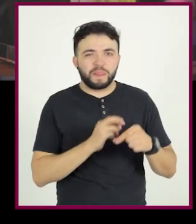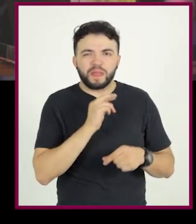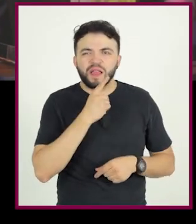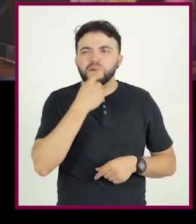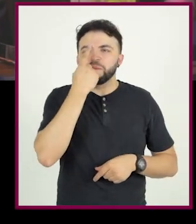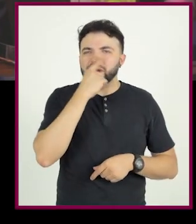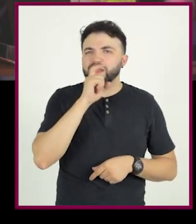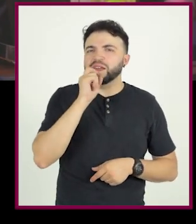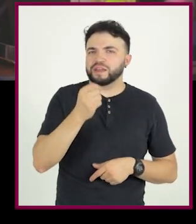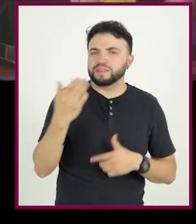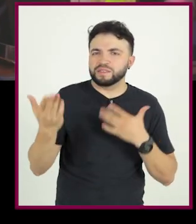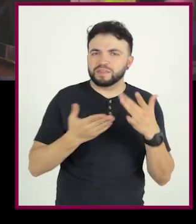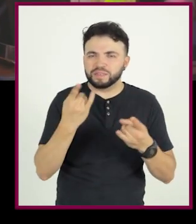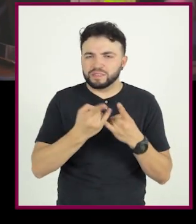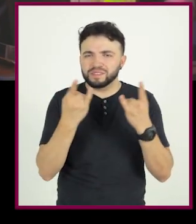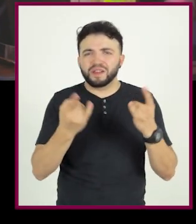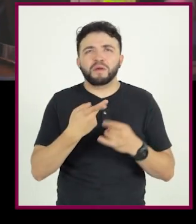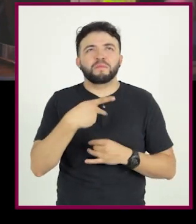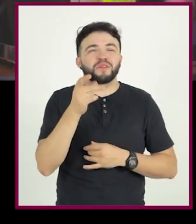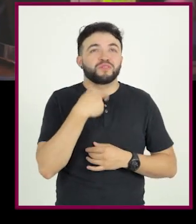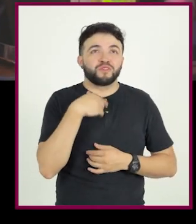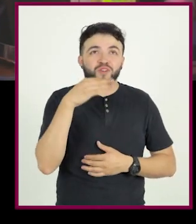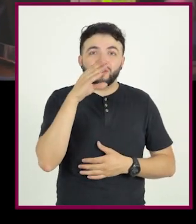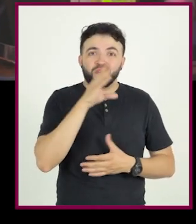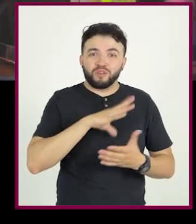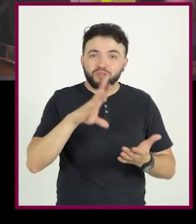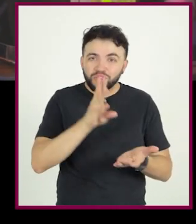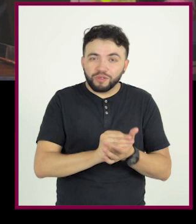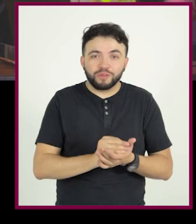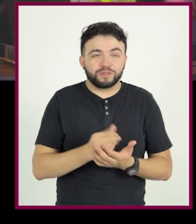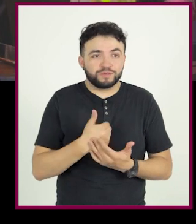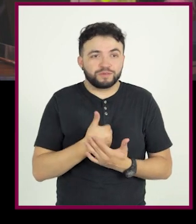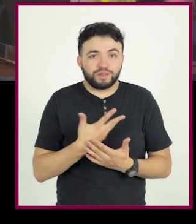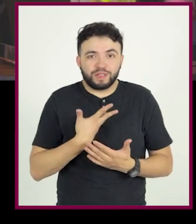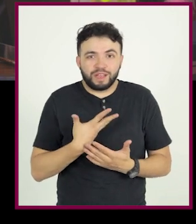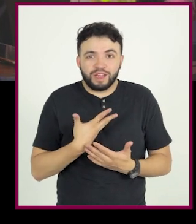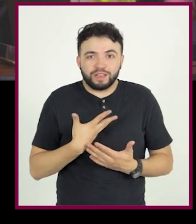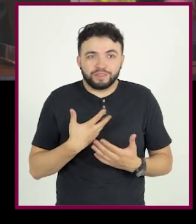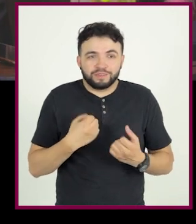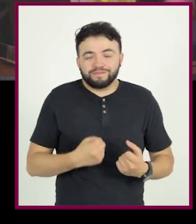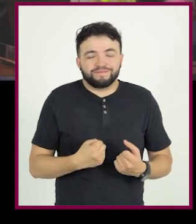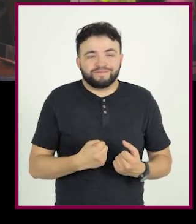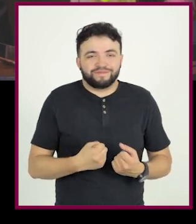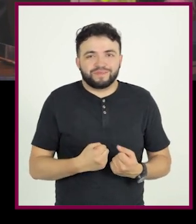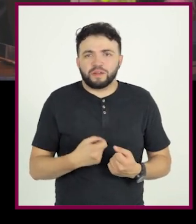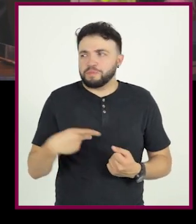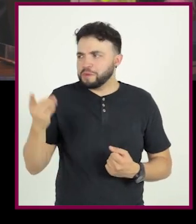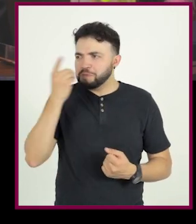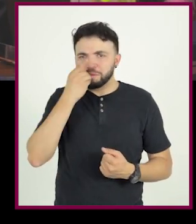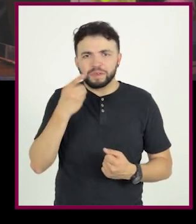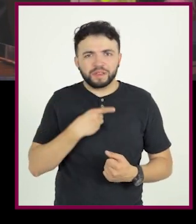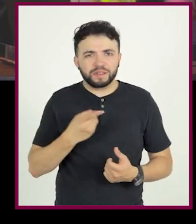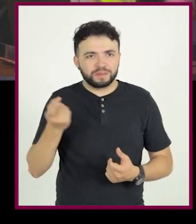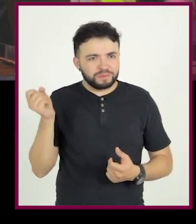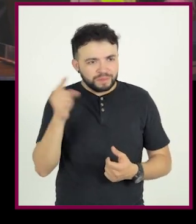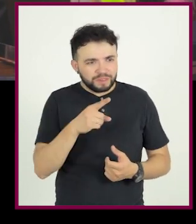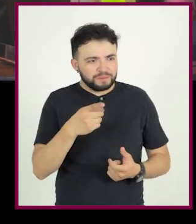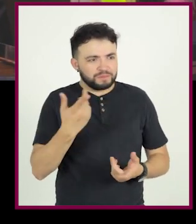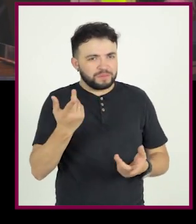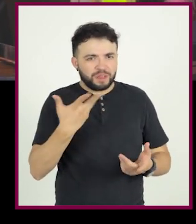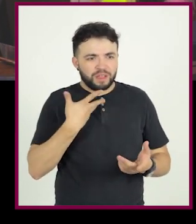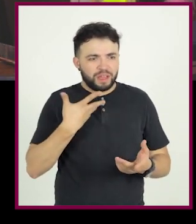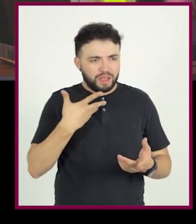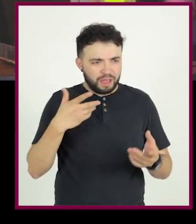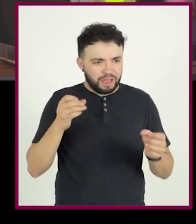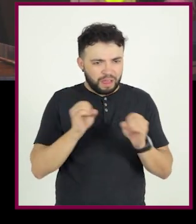Gracias, Agatha. Ya está tomando sentido para qué estudiamos historia, pero todavía no estoy del todo convencida. Citlali, pero si lo que nos